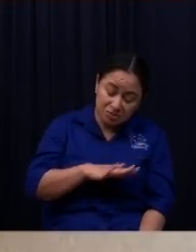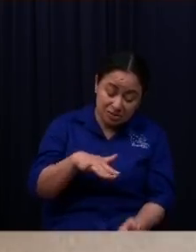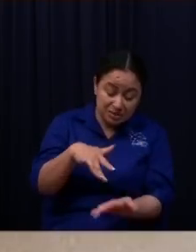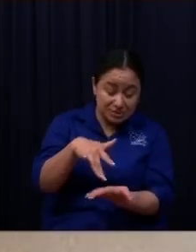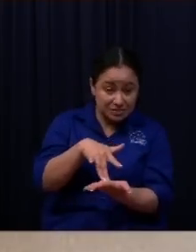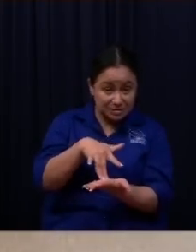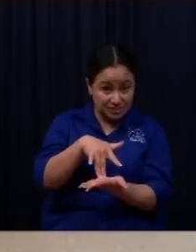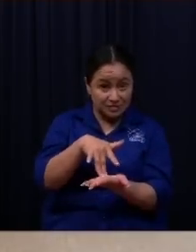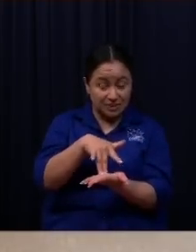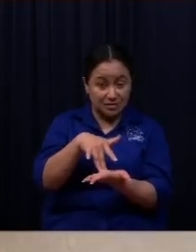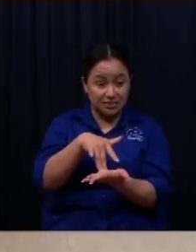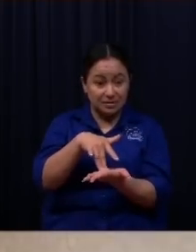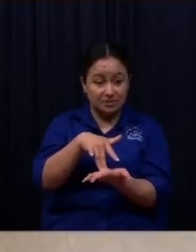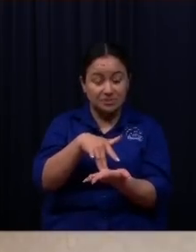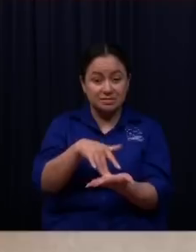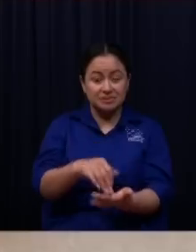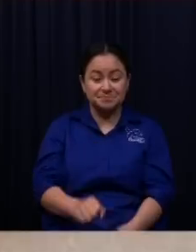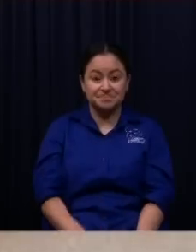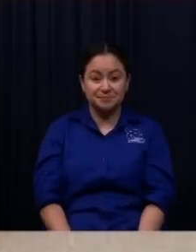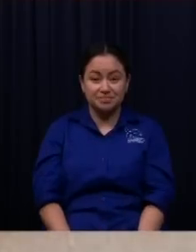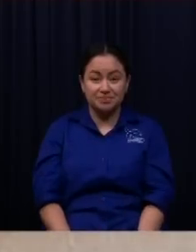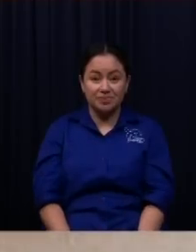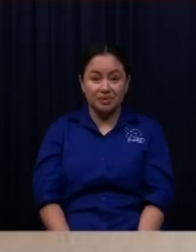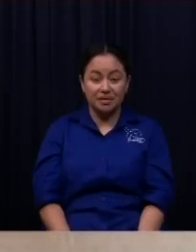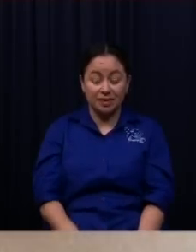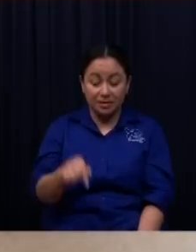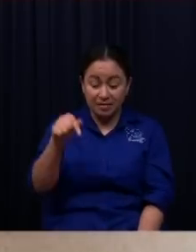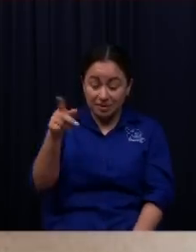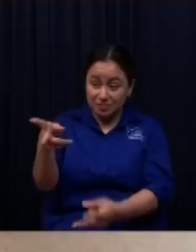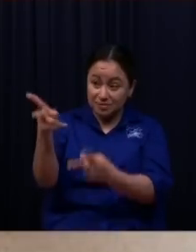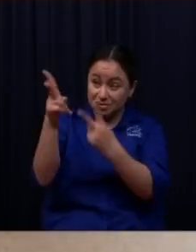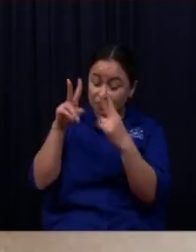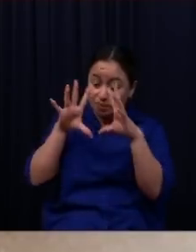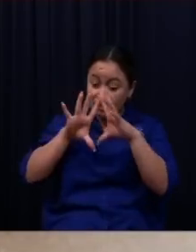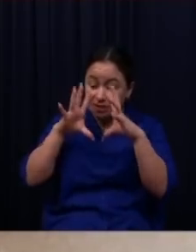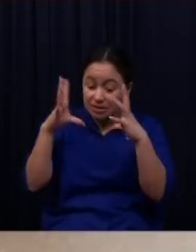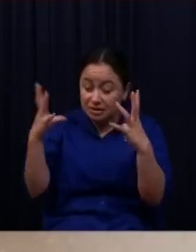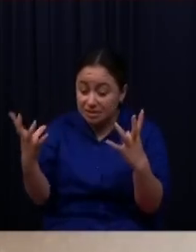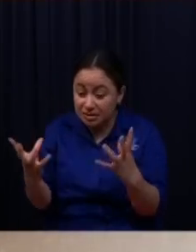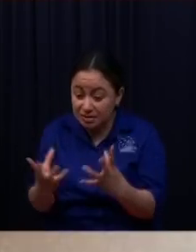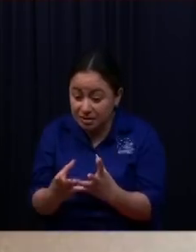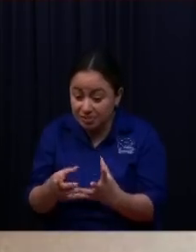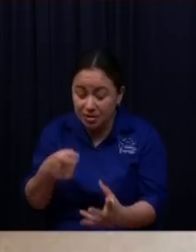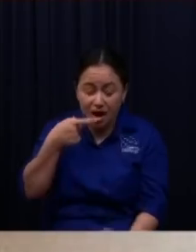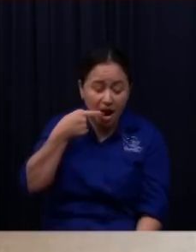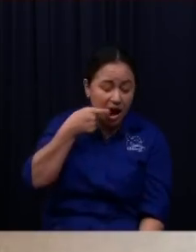sino uno que vino a la tierra y fue tentado en todo,